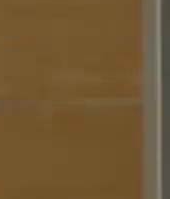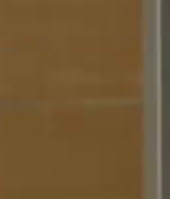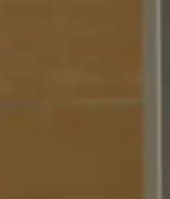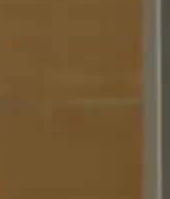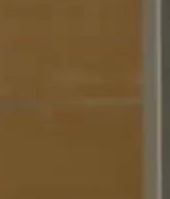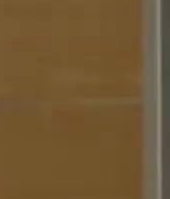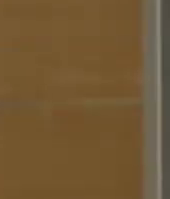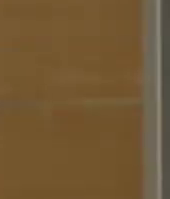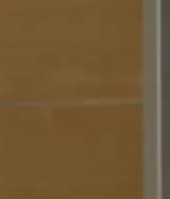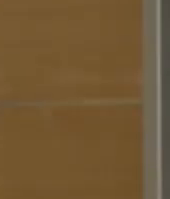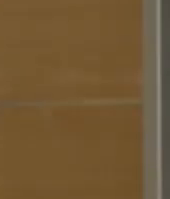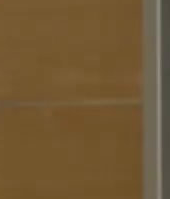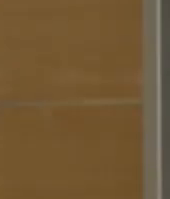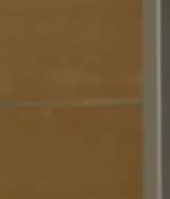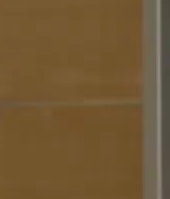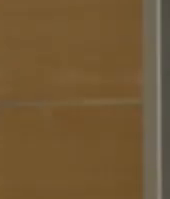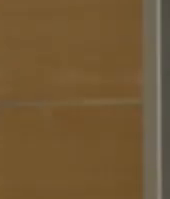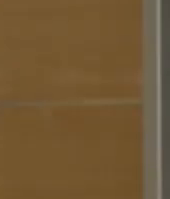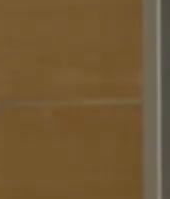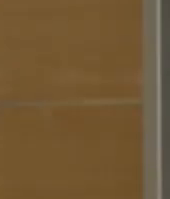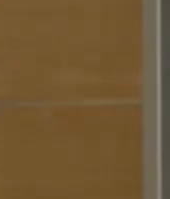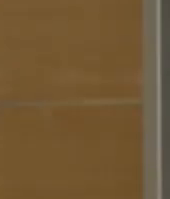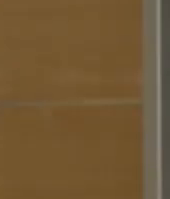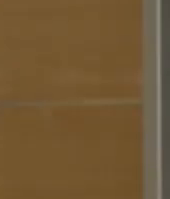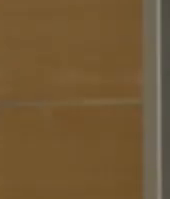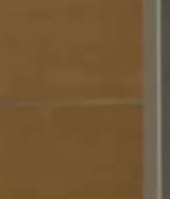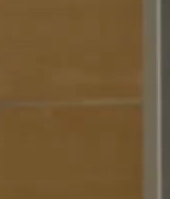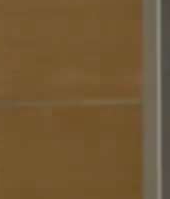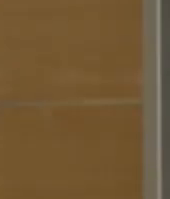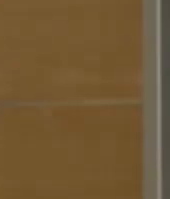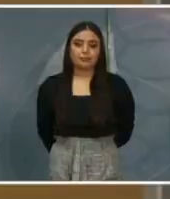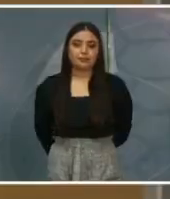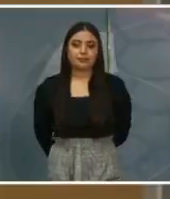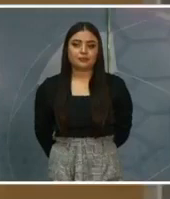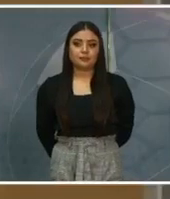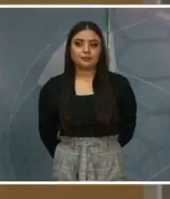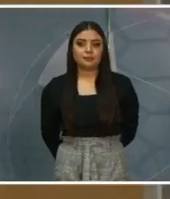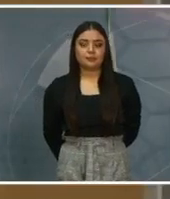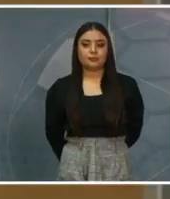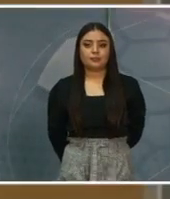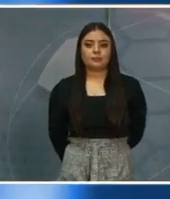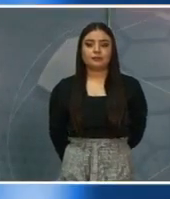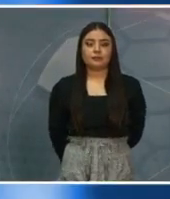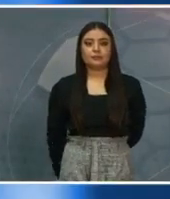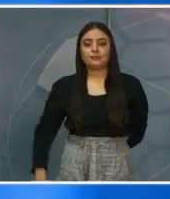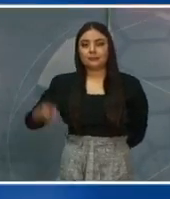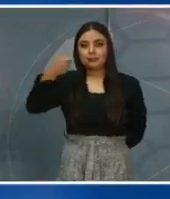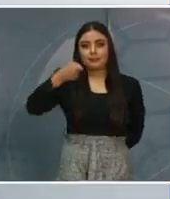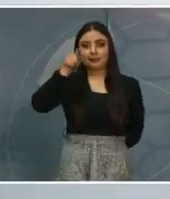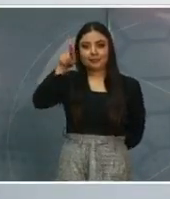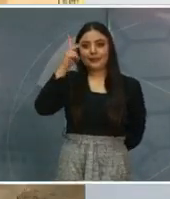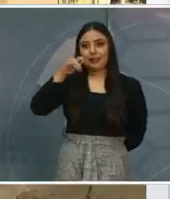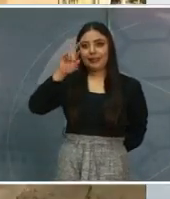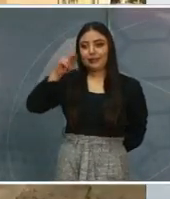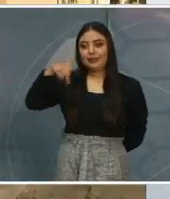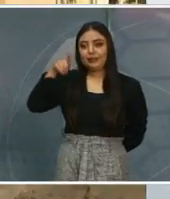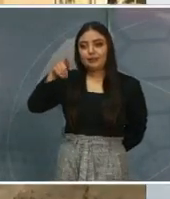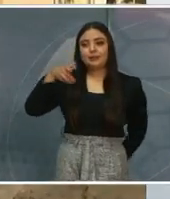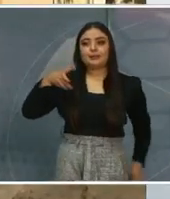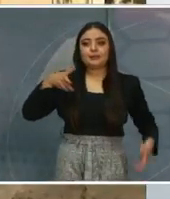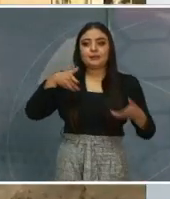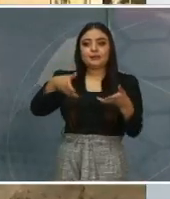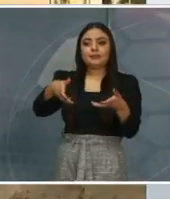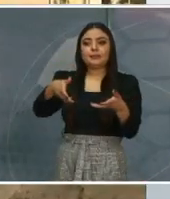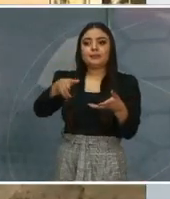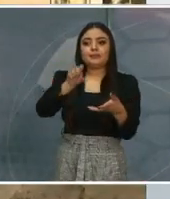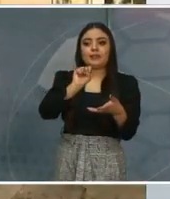Bien, antes de continuar con la información de espectáculos, saludamos con gusto a Kir Castillo desde la avenida Saltillo y calle La Merced en la colonia